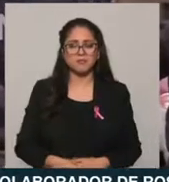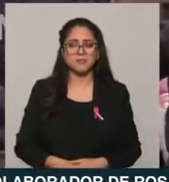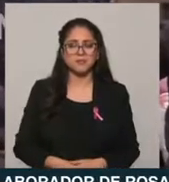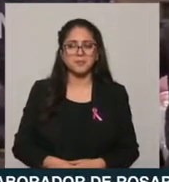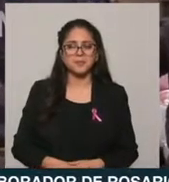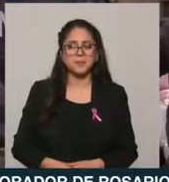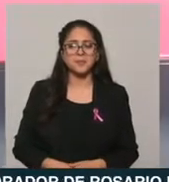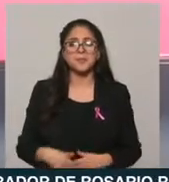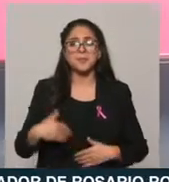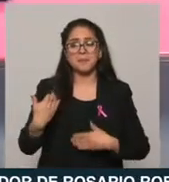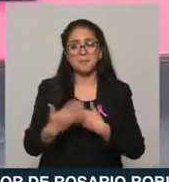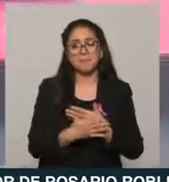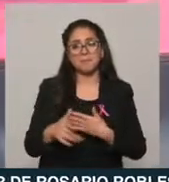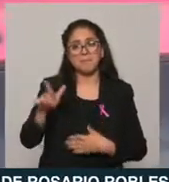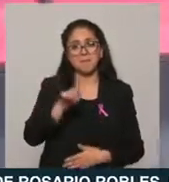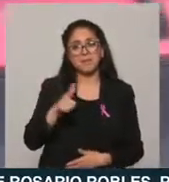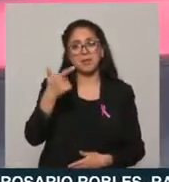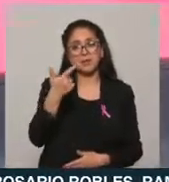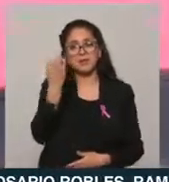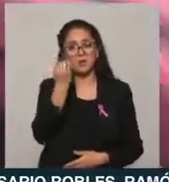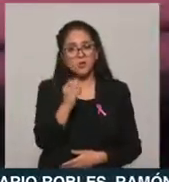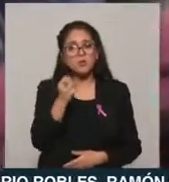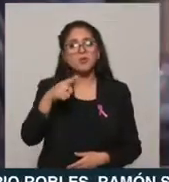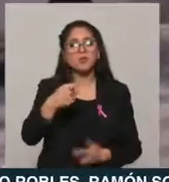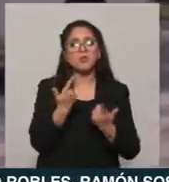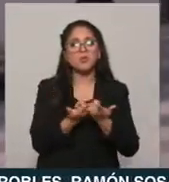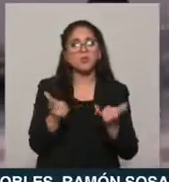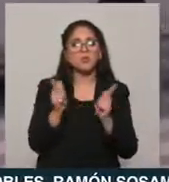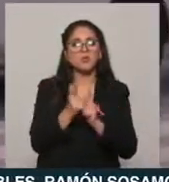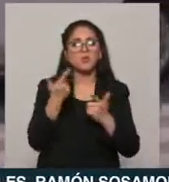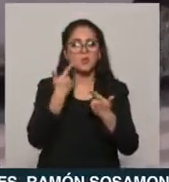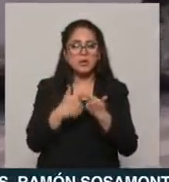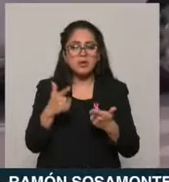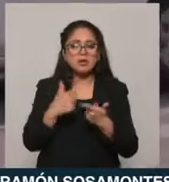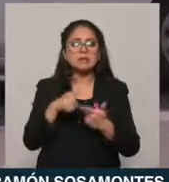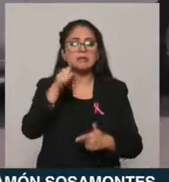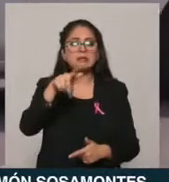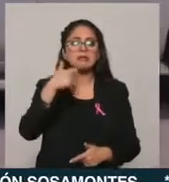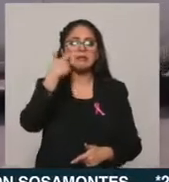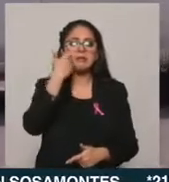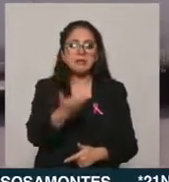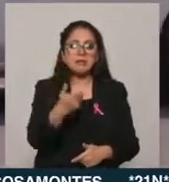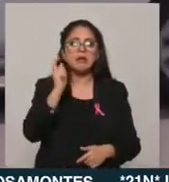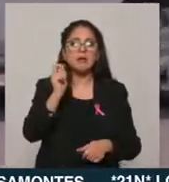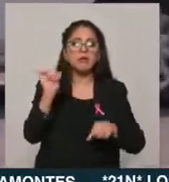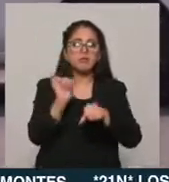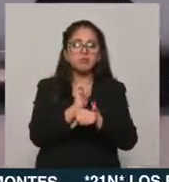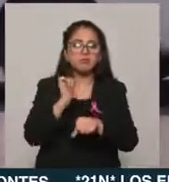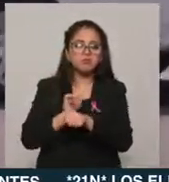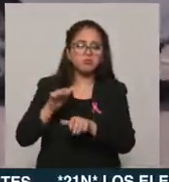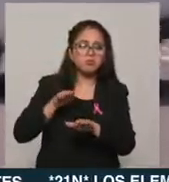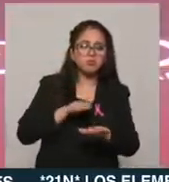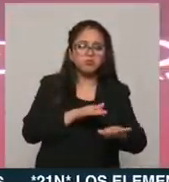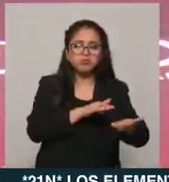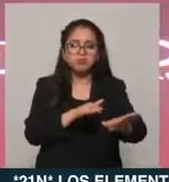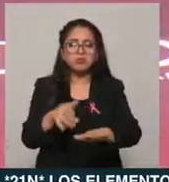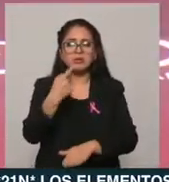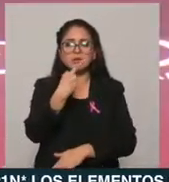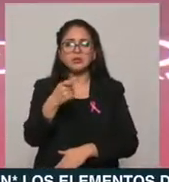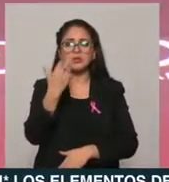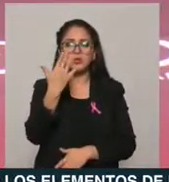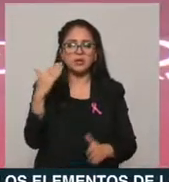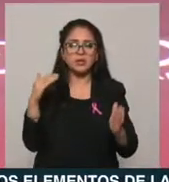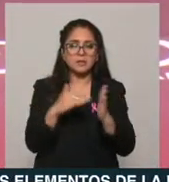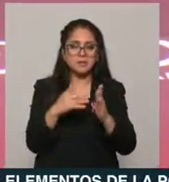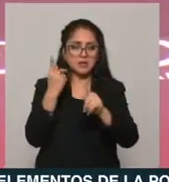El próximo lunes 7 de octubre, el Movimiento Nacional Taxista realizará una rodada con aproximadamente 150,000